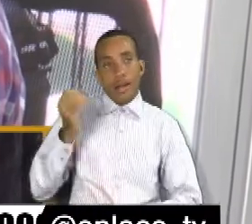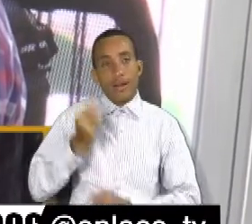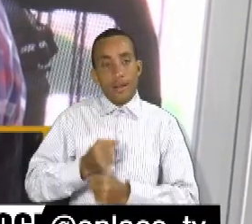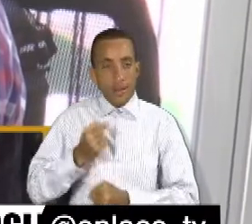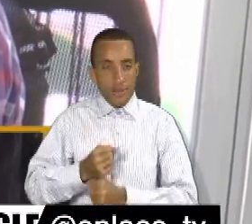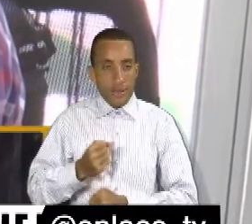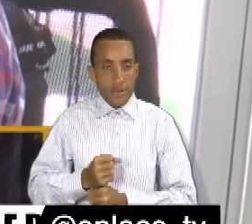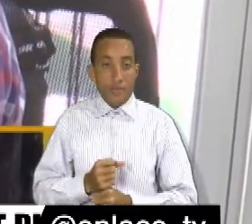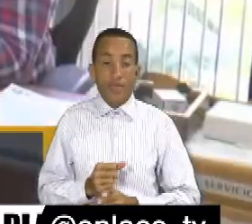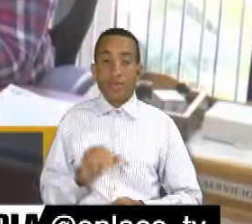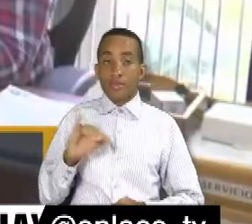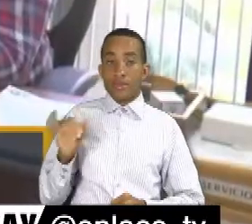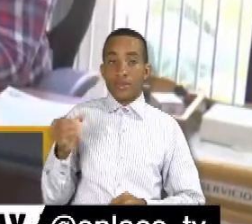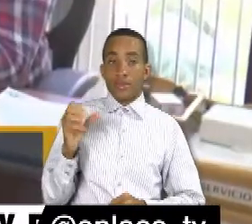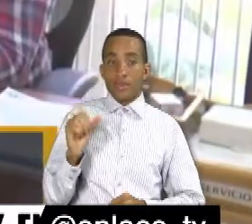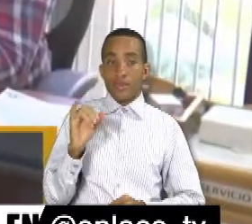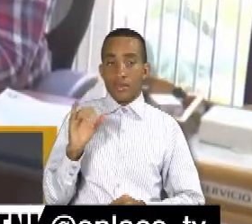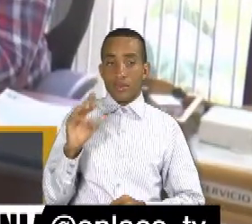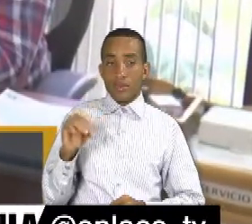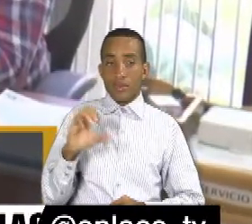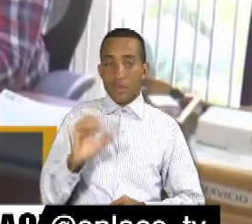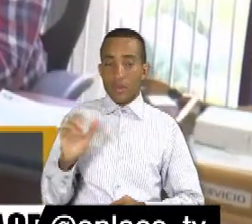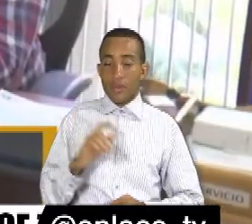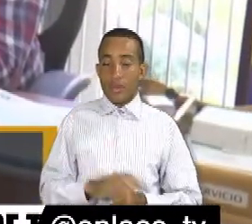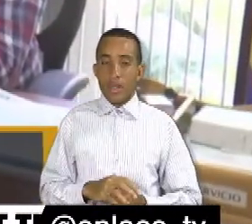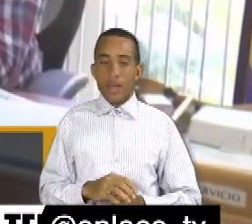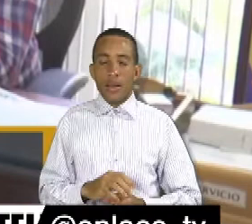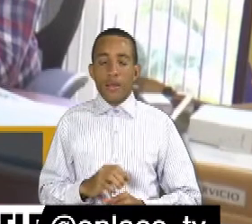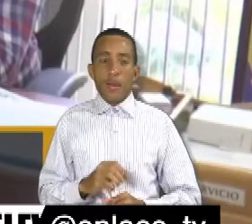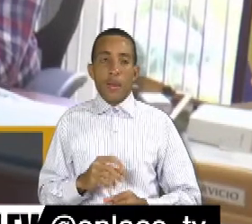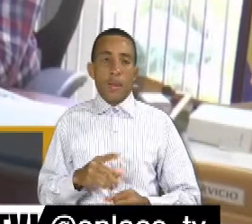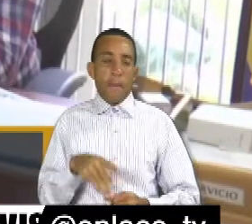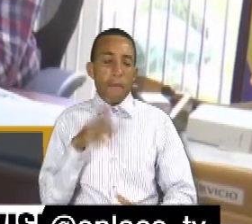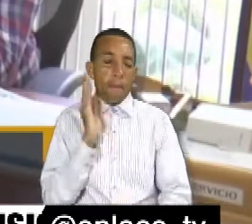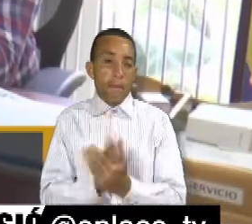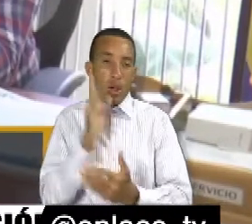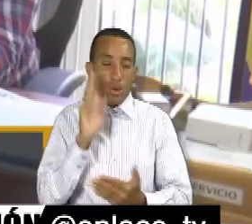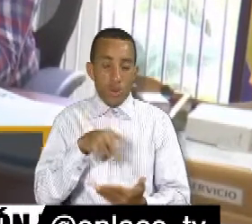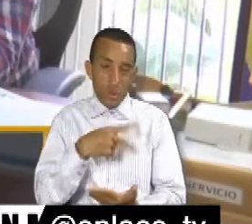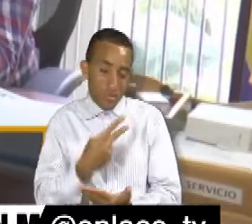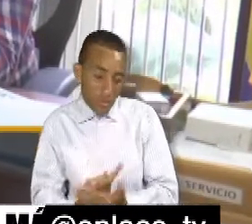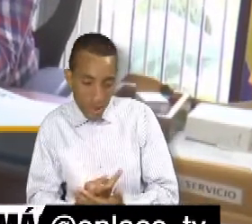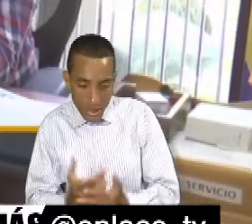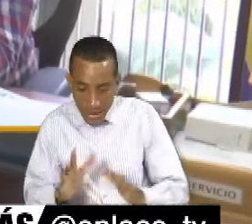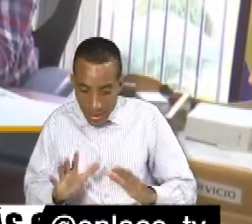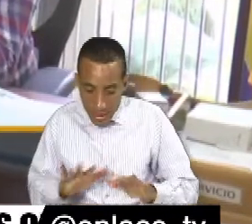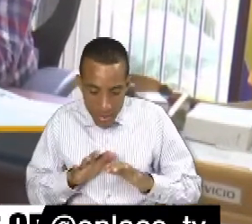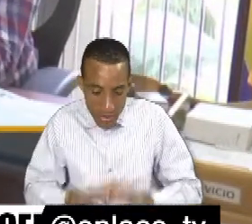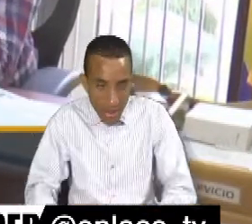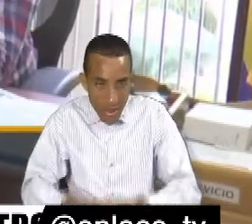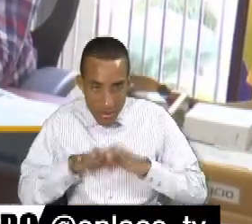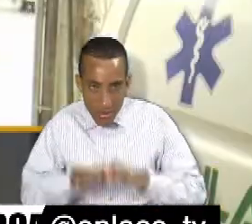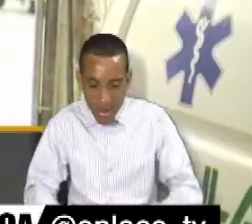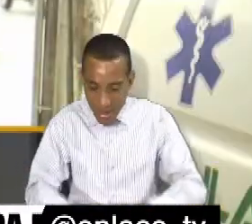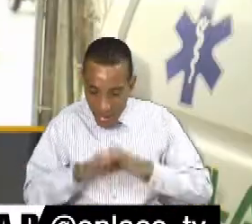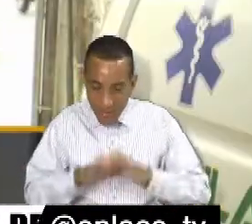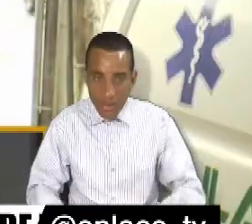Giovanni Díaz Arias tuvo una fuerte recaída que debió ser atendida con reanimación por parte de su hermano, quien es su